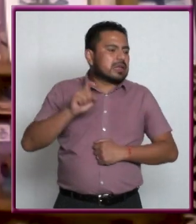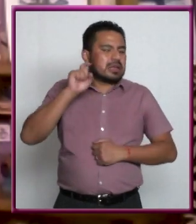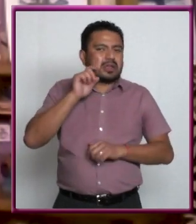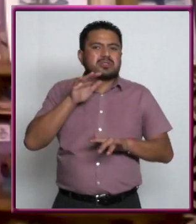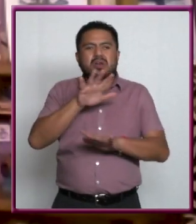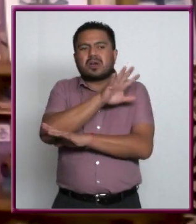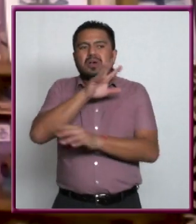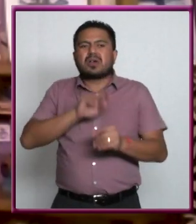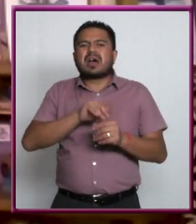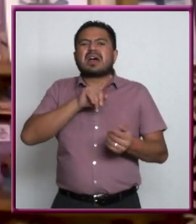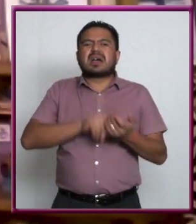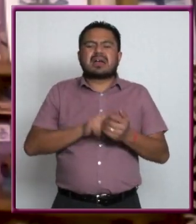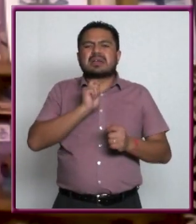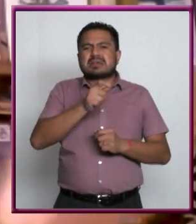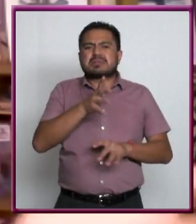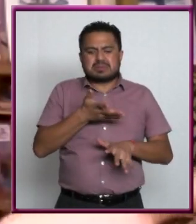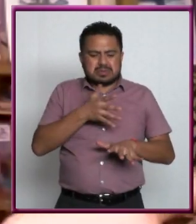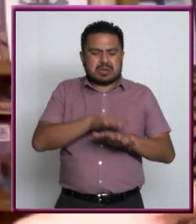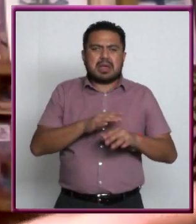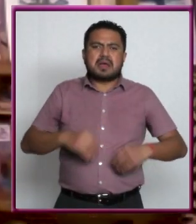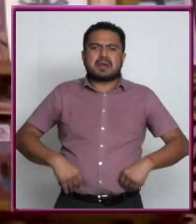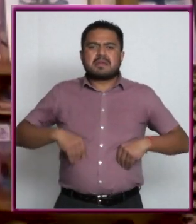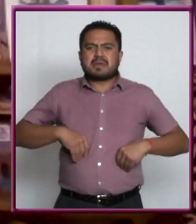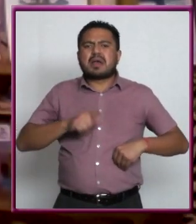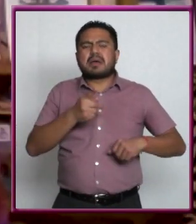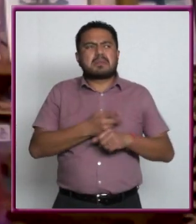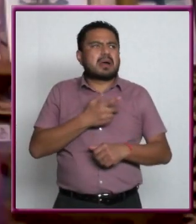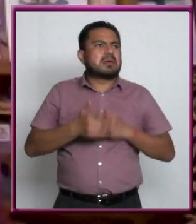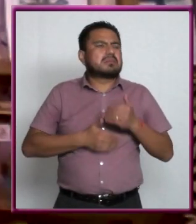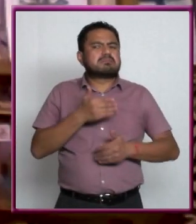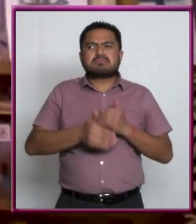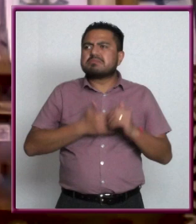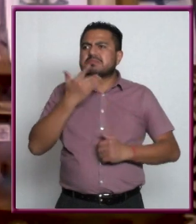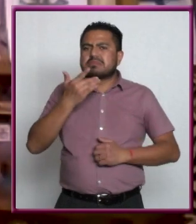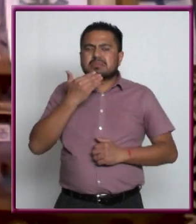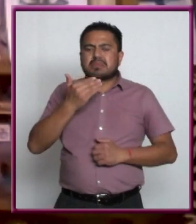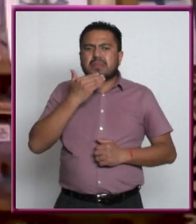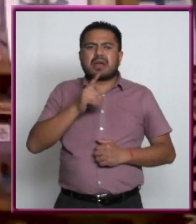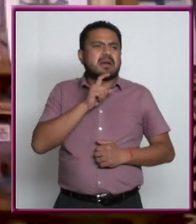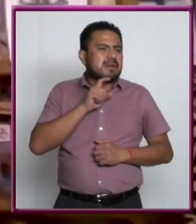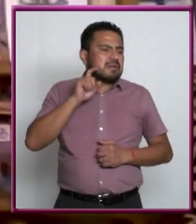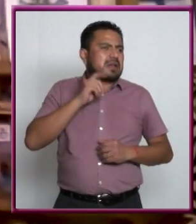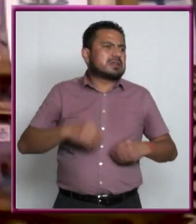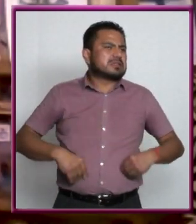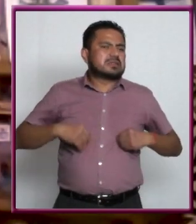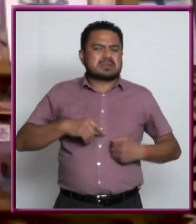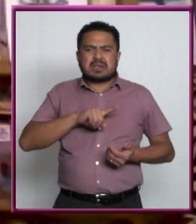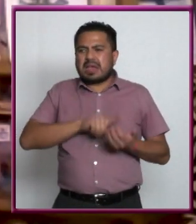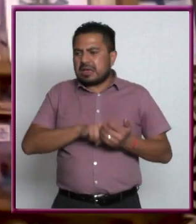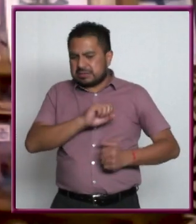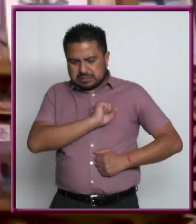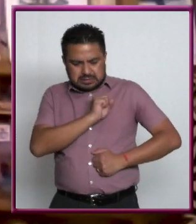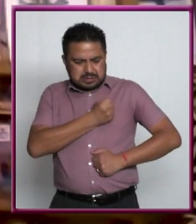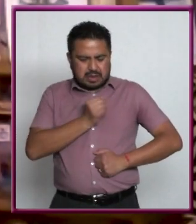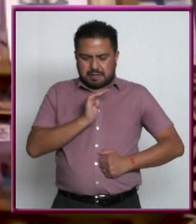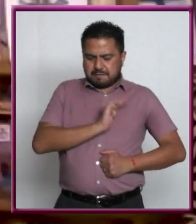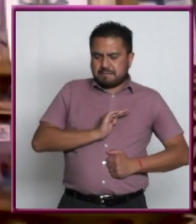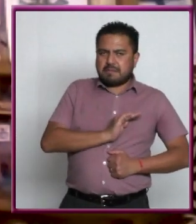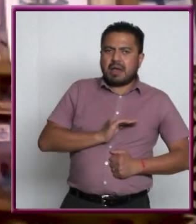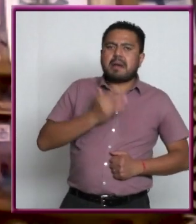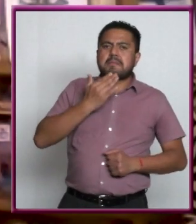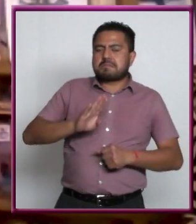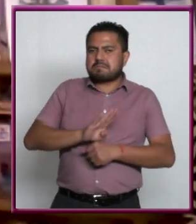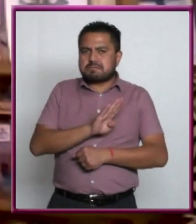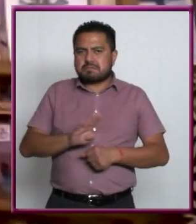sexualidad y sobre todo pues que lo integren a su vida y se la pasen bien y que tengan una vida sexual sana y feliz,